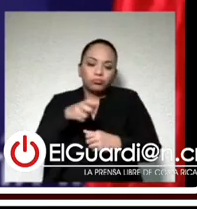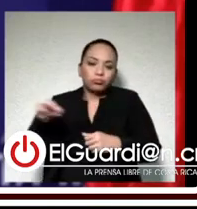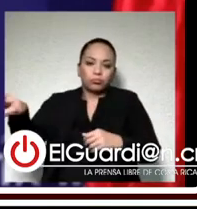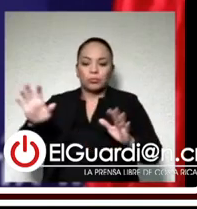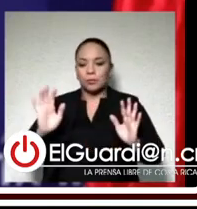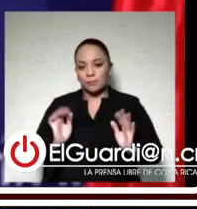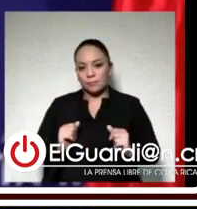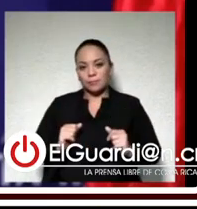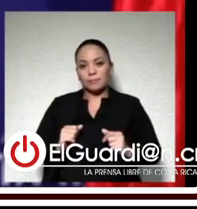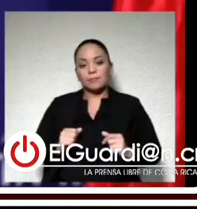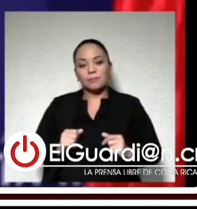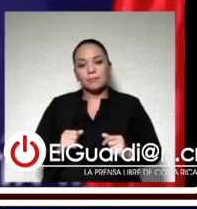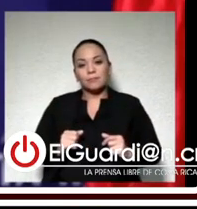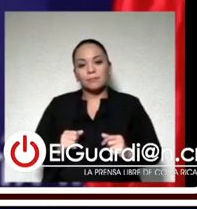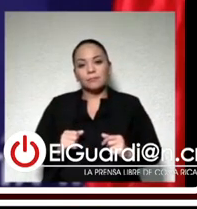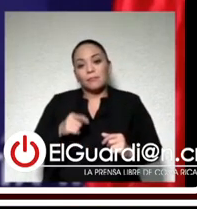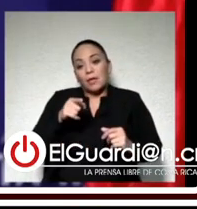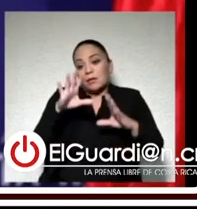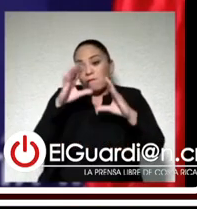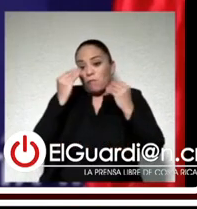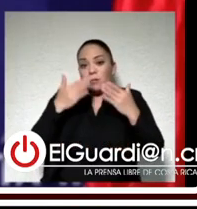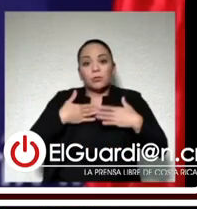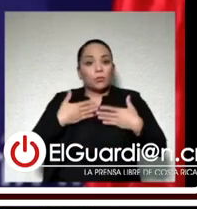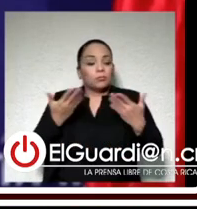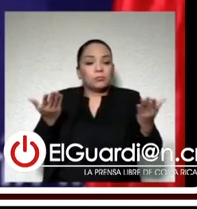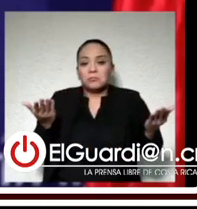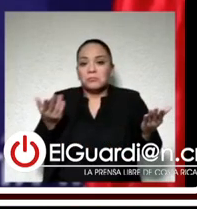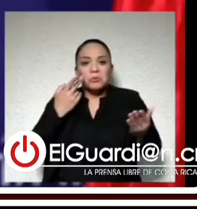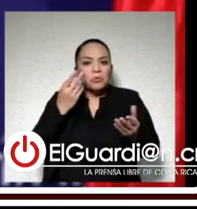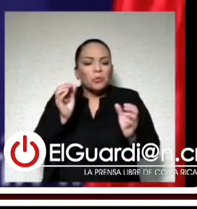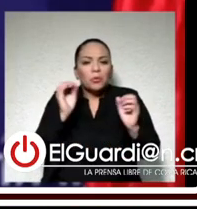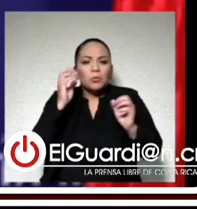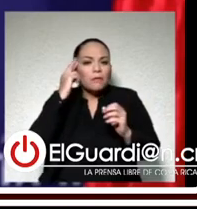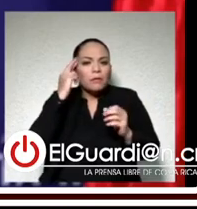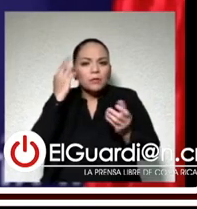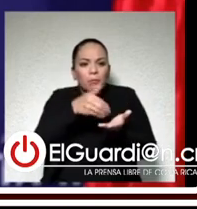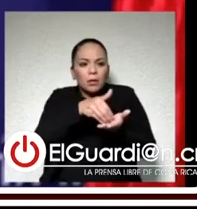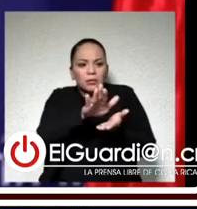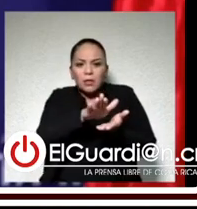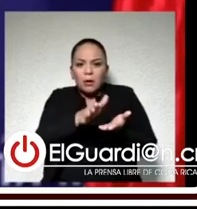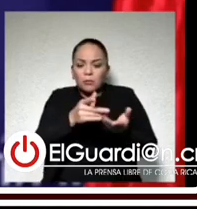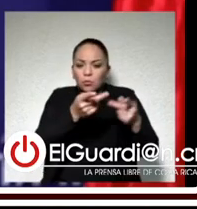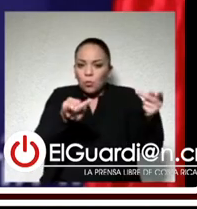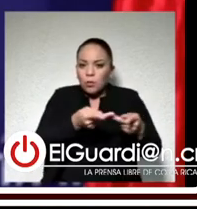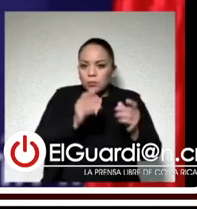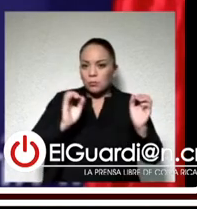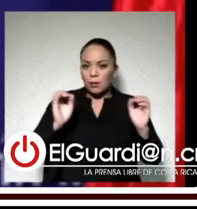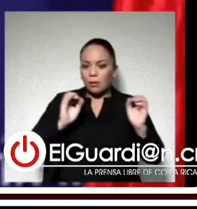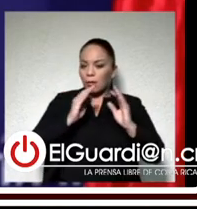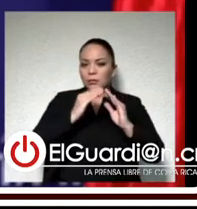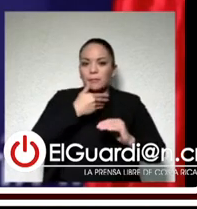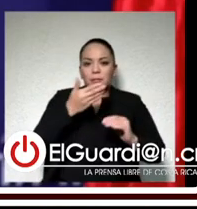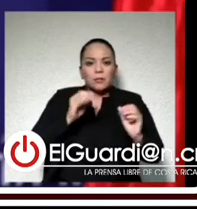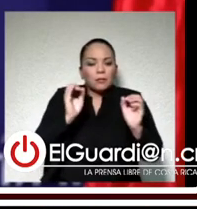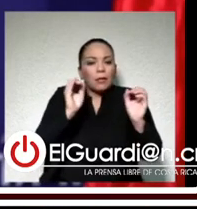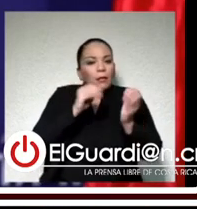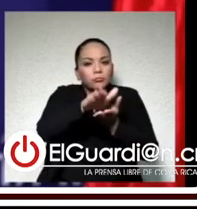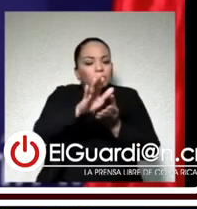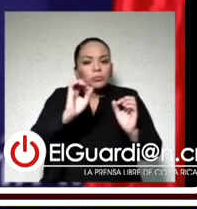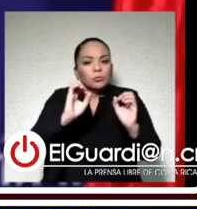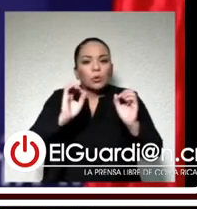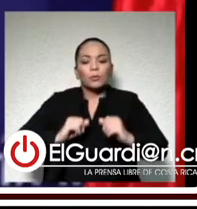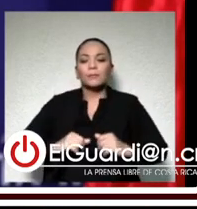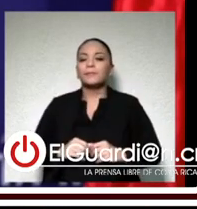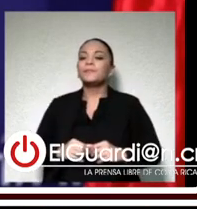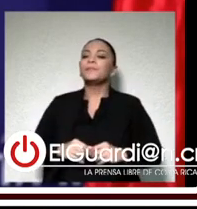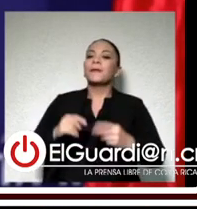esa información, que es la información que yo tengo, no existe ninguna razón para sacar a nadie de Casa Presidencial ni al gabinete.